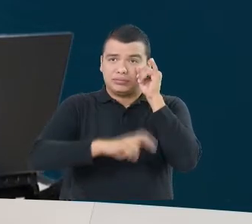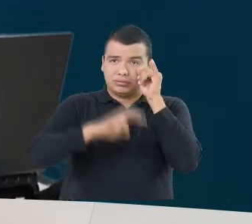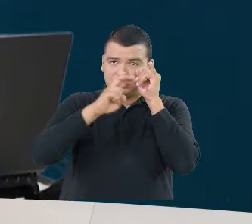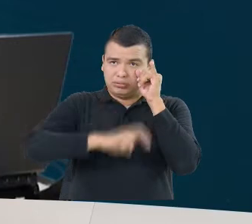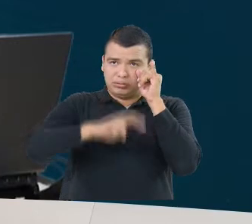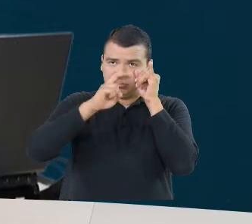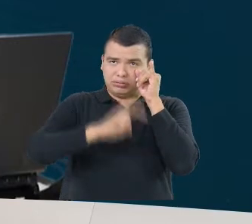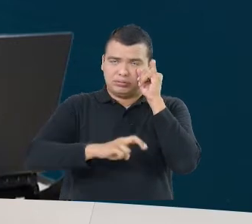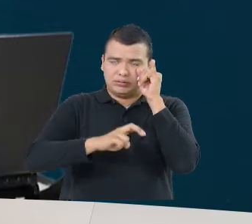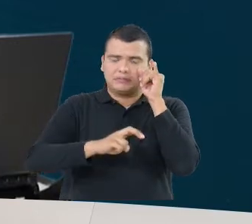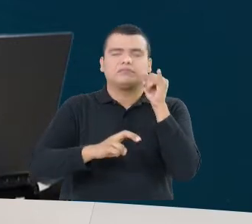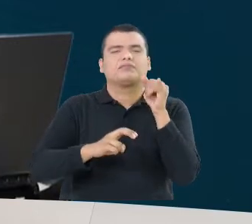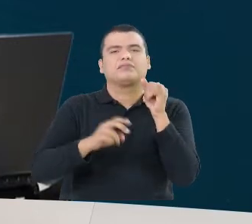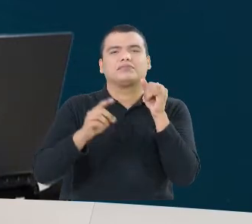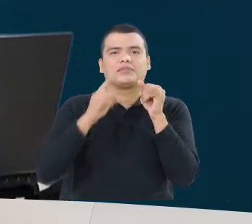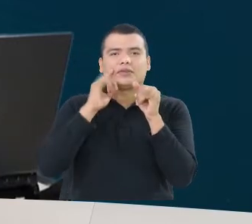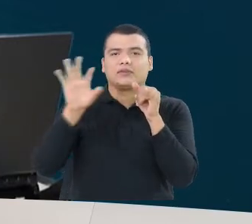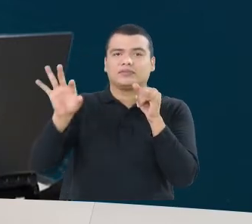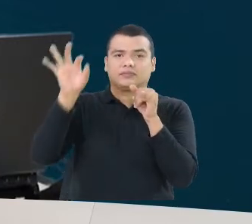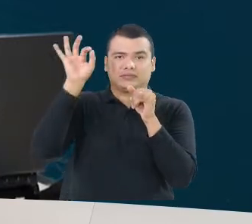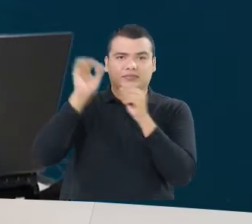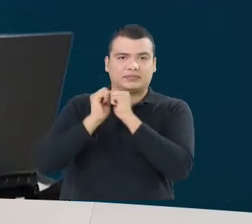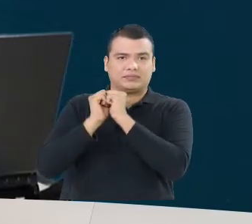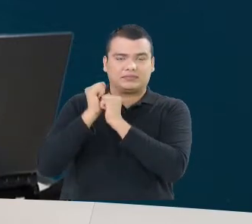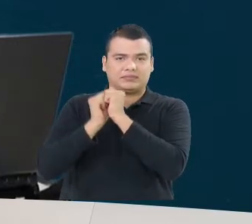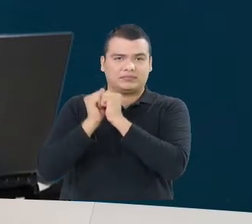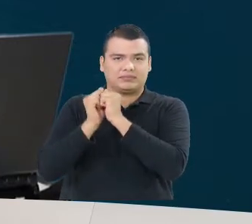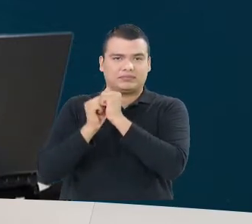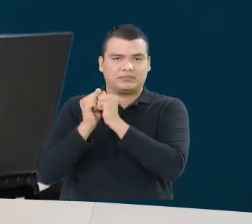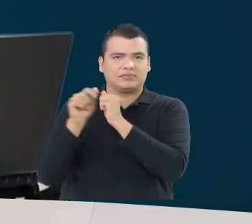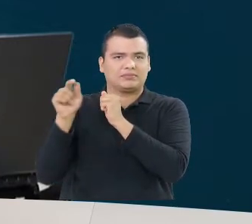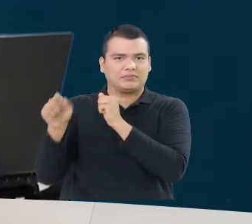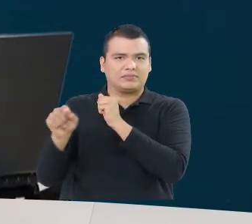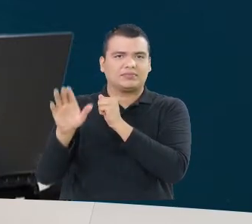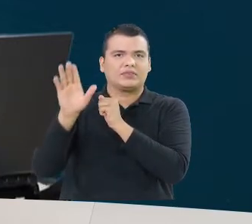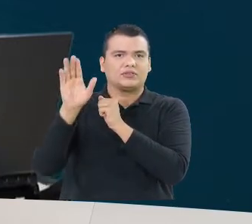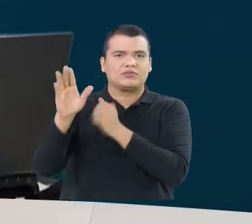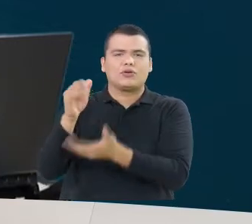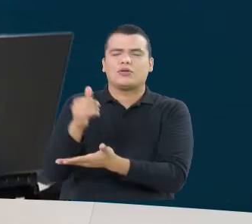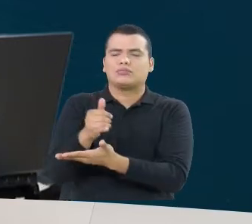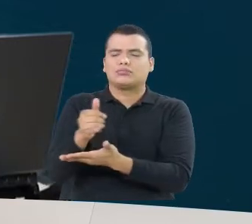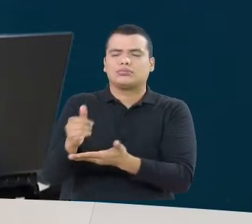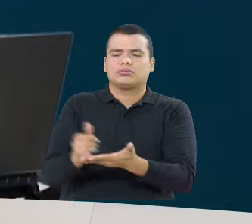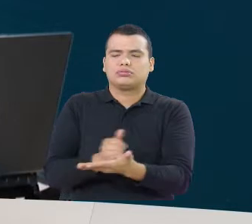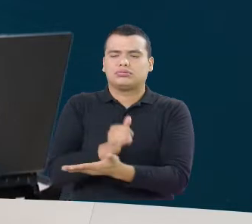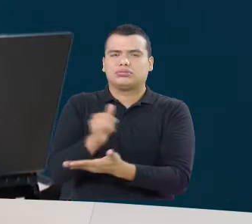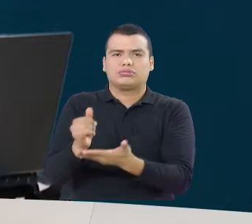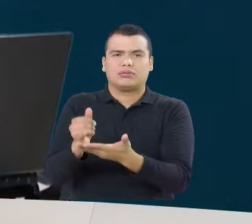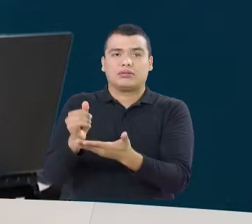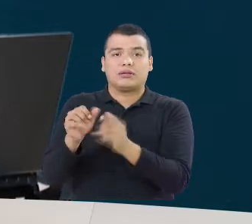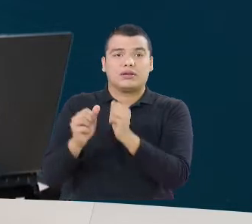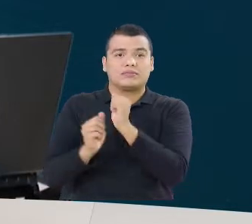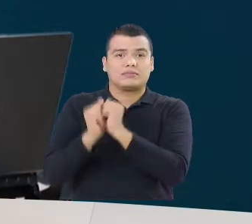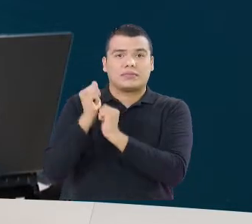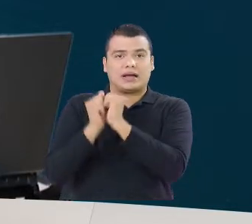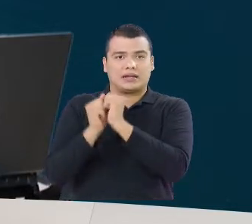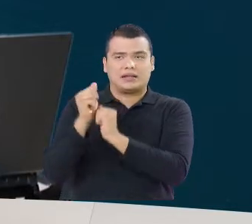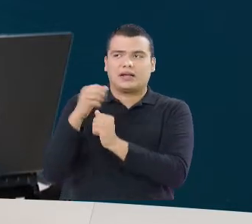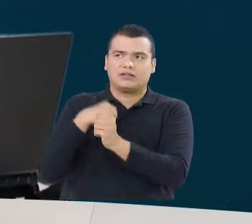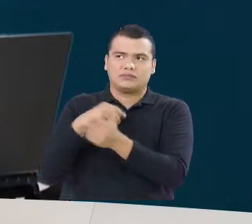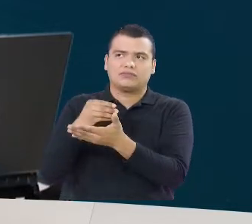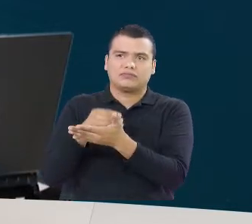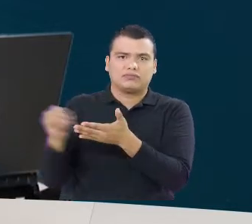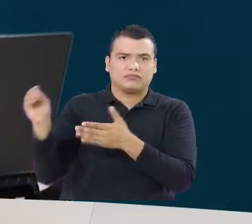adquirí la máquina que ven al lado derecho, que es una máquina de dibujo, un plotter de dibujo. Entonces me surgió la